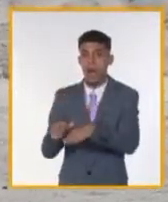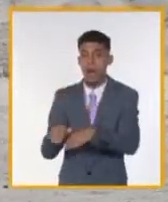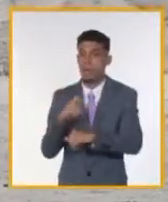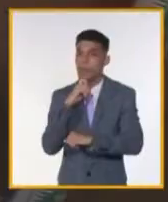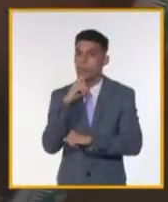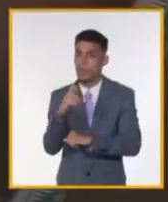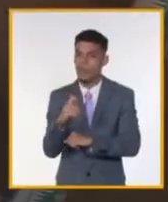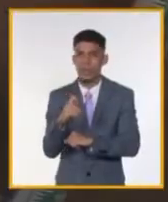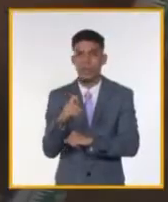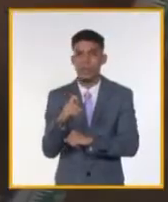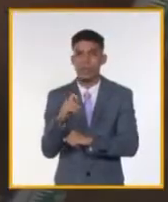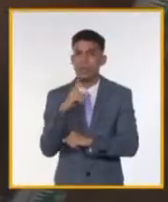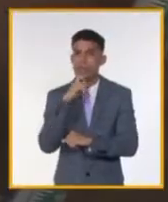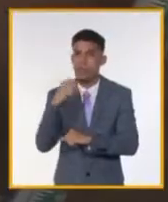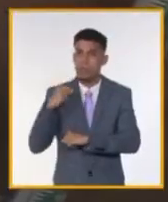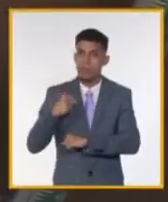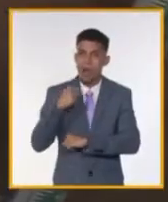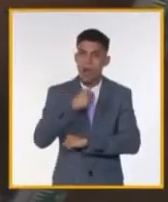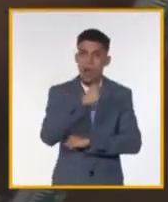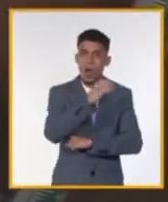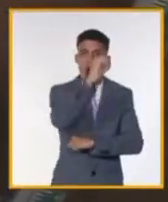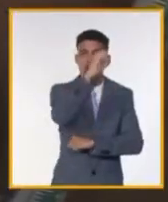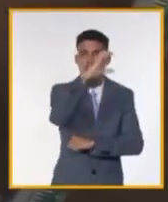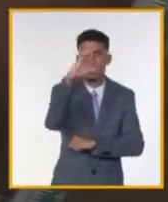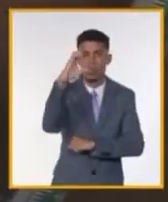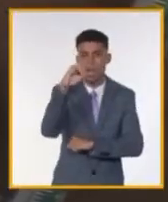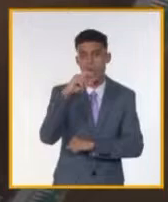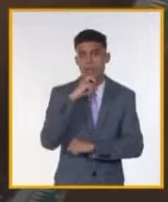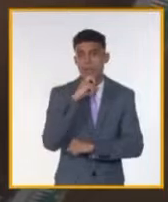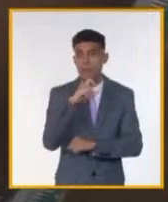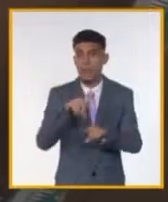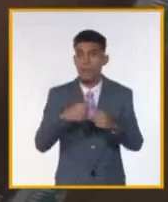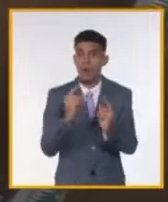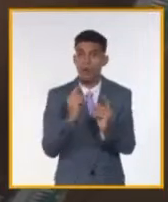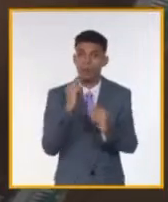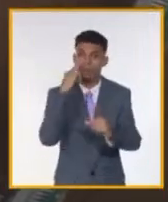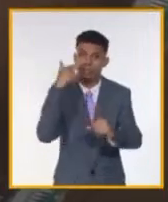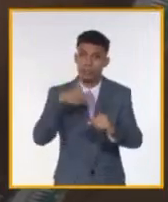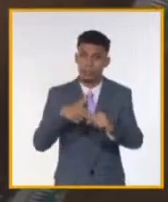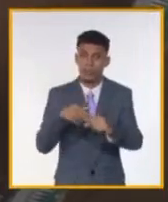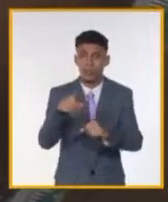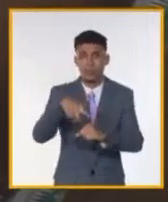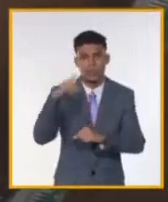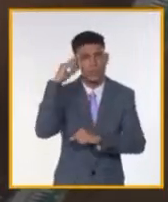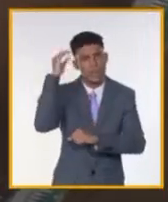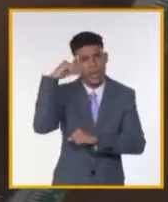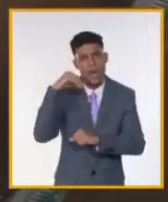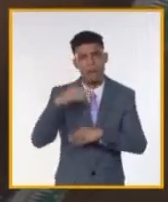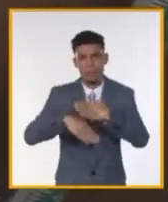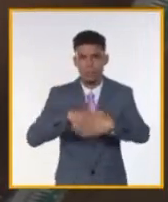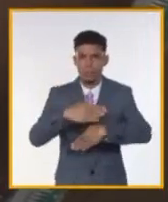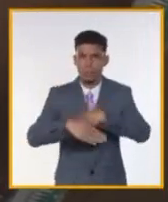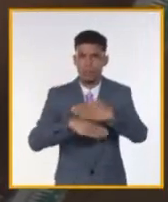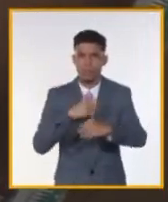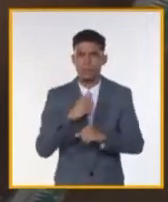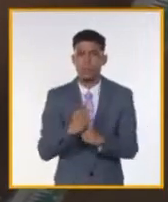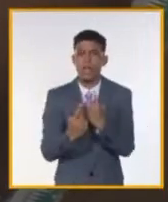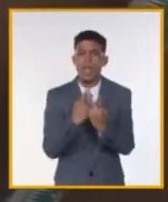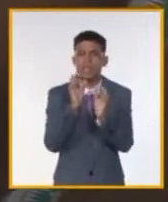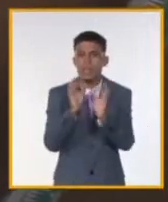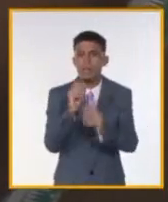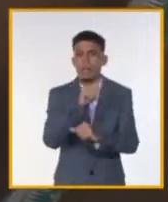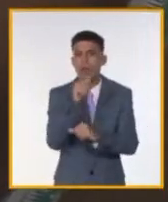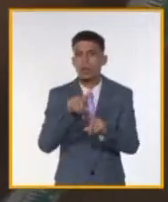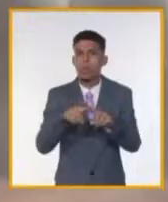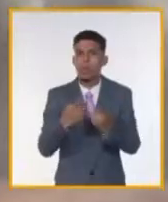occidente por las mismas condiciones de combustible, de todo lo que conocemos que está pasando. Algunos siempre se preguntan, bueno, ¿y por qué